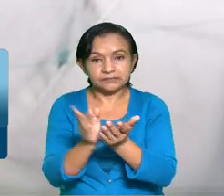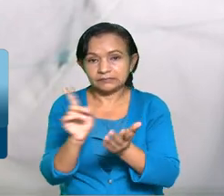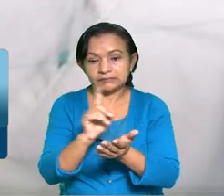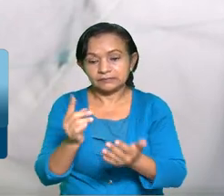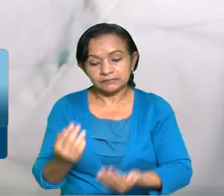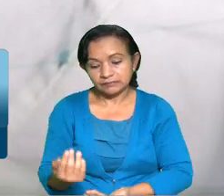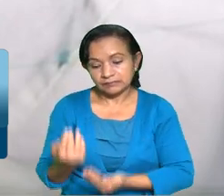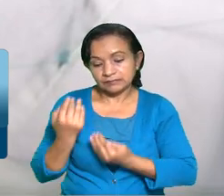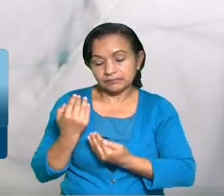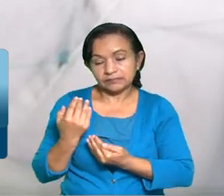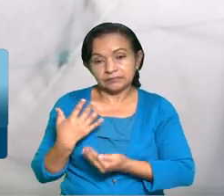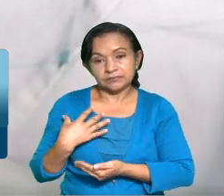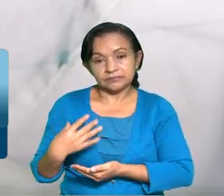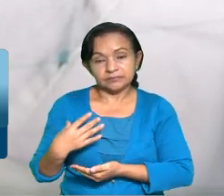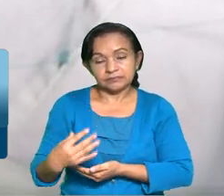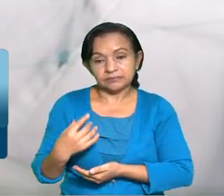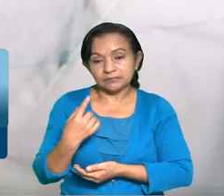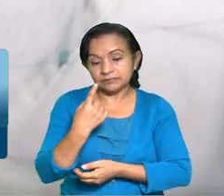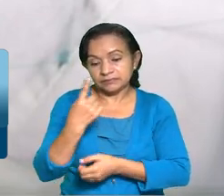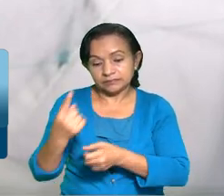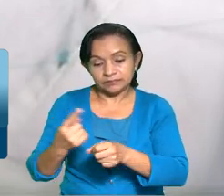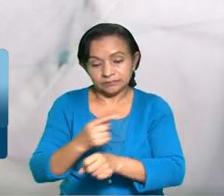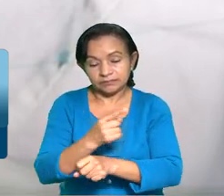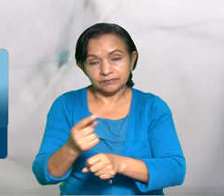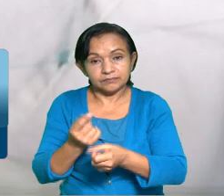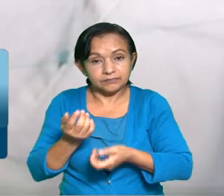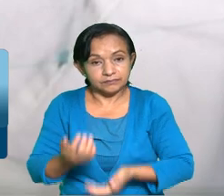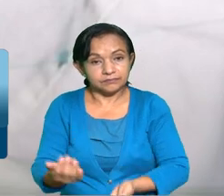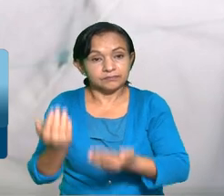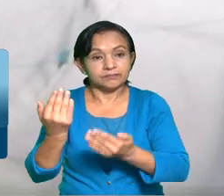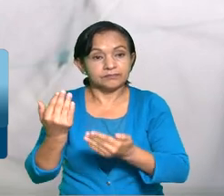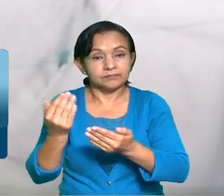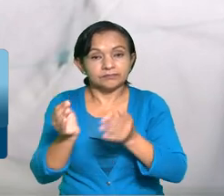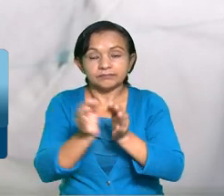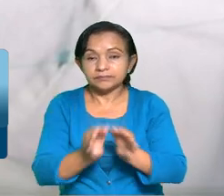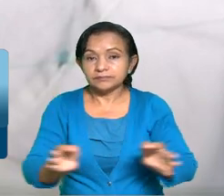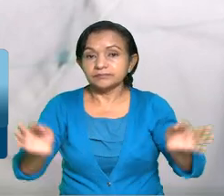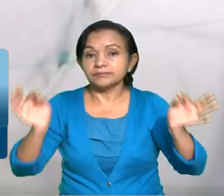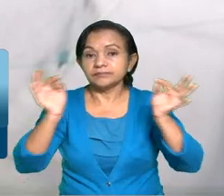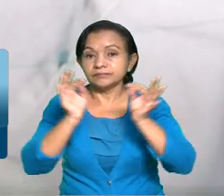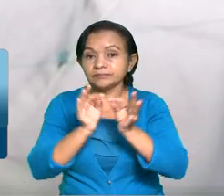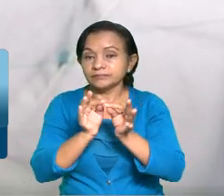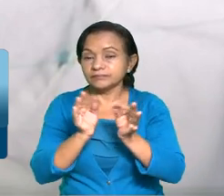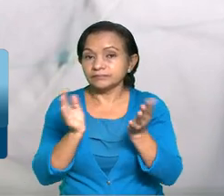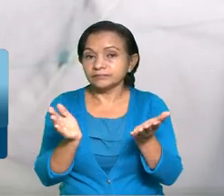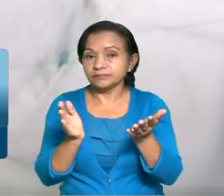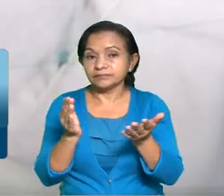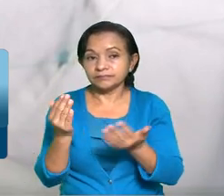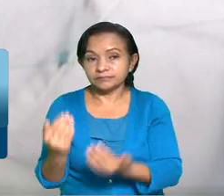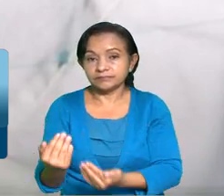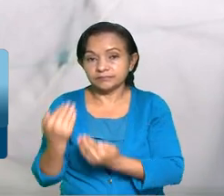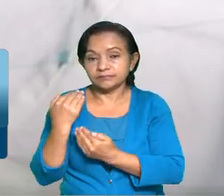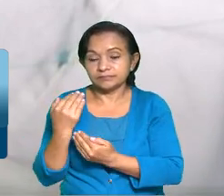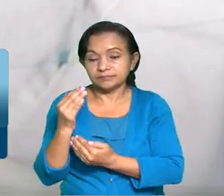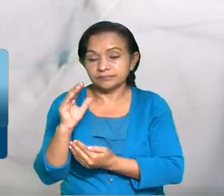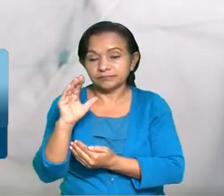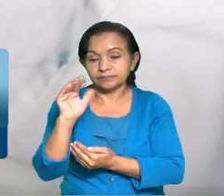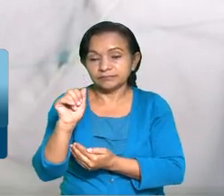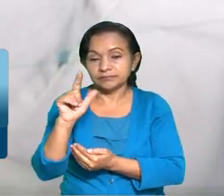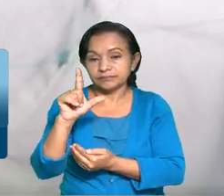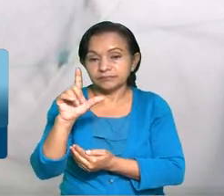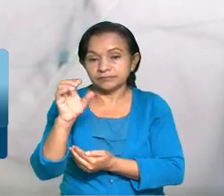recibiendo leche materna en la primera hora. O sea, que es la hora más fundamental, que es el calostro, como decíamos la vez